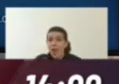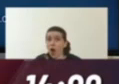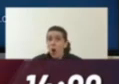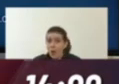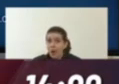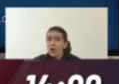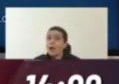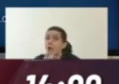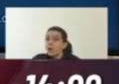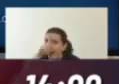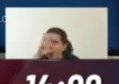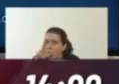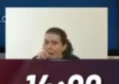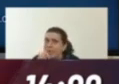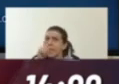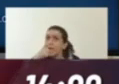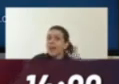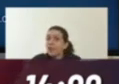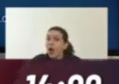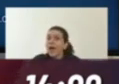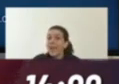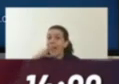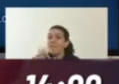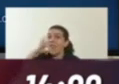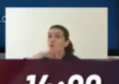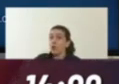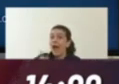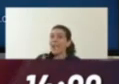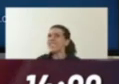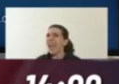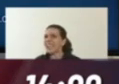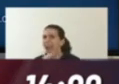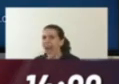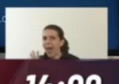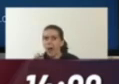que los asintomáticos pueden contagiar sin saberlo.